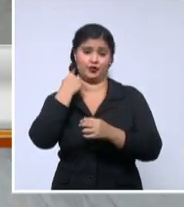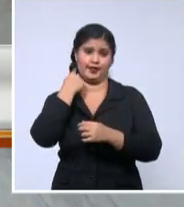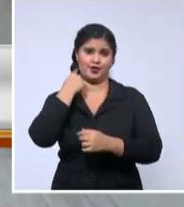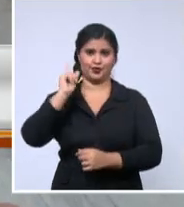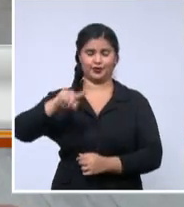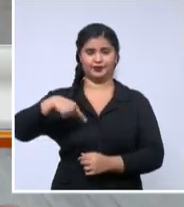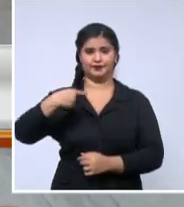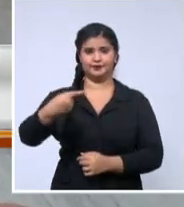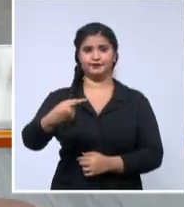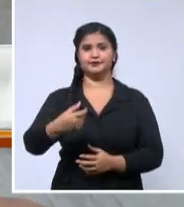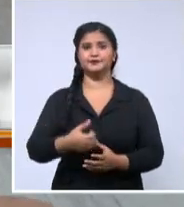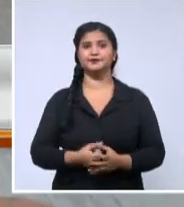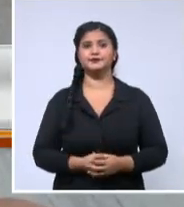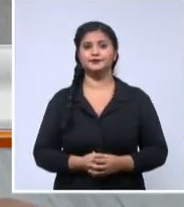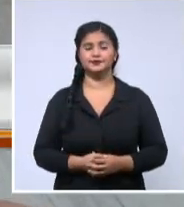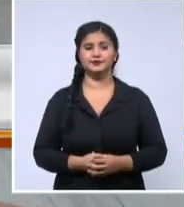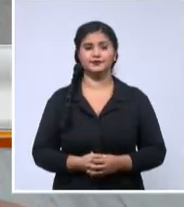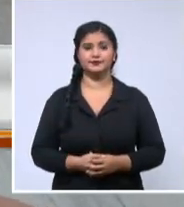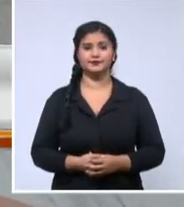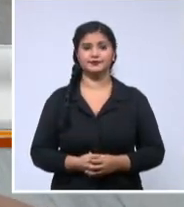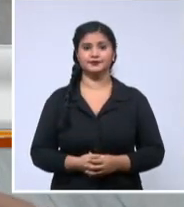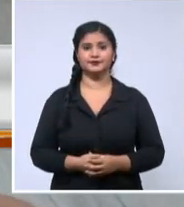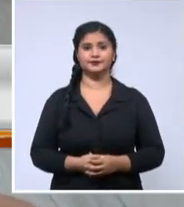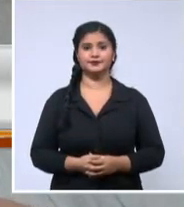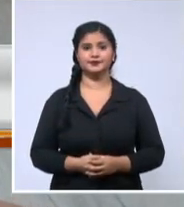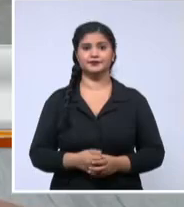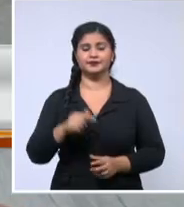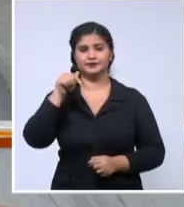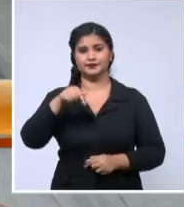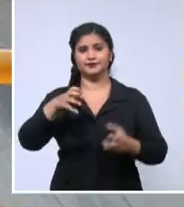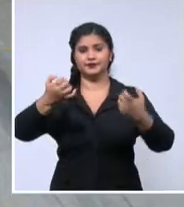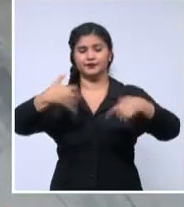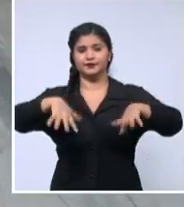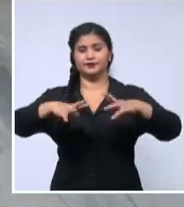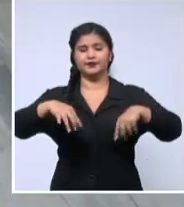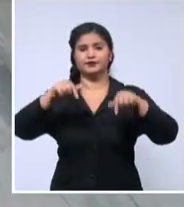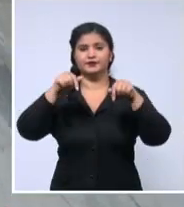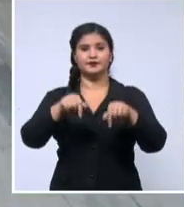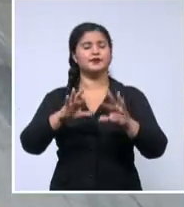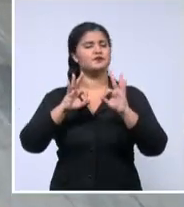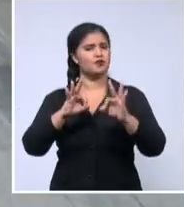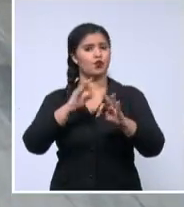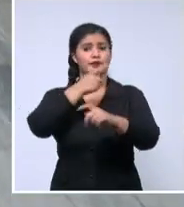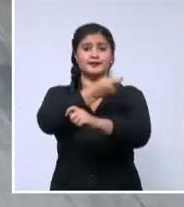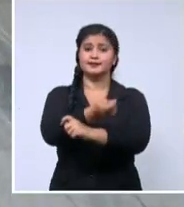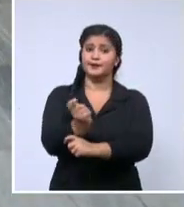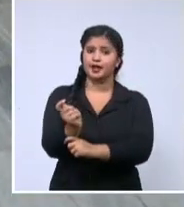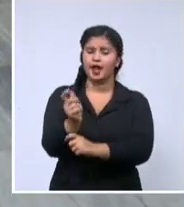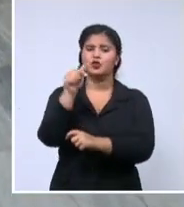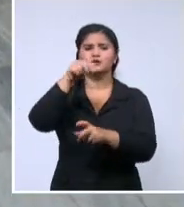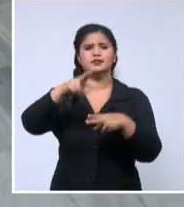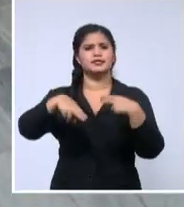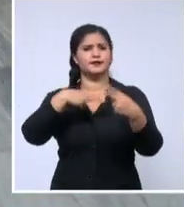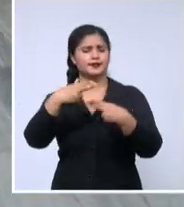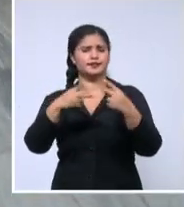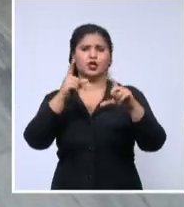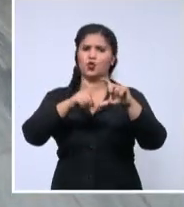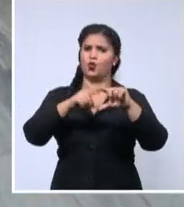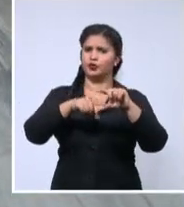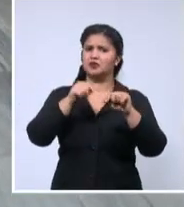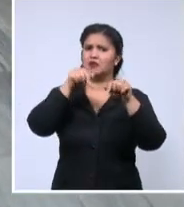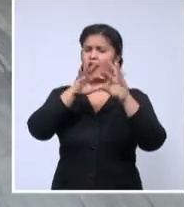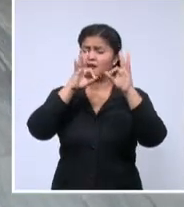de esta situación con la COVID-19, los seminarios se estarán haciendo también con una carga, un contenido virtual